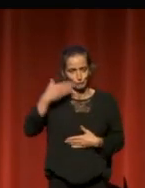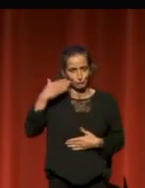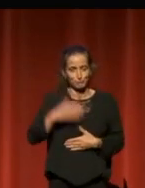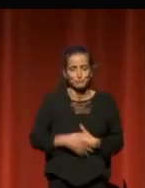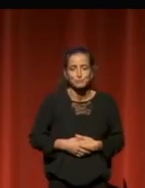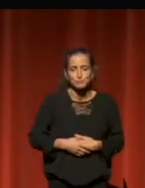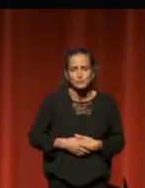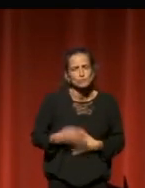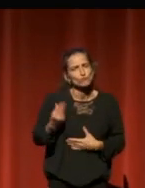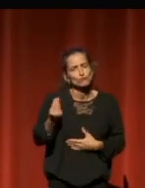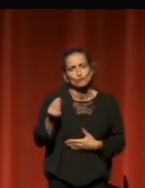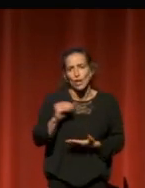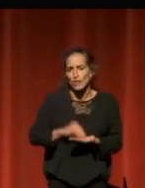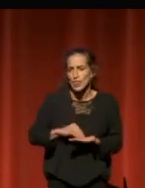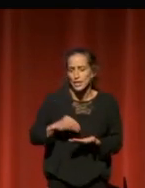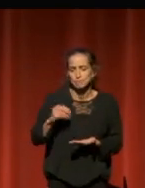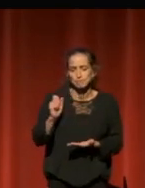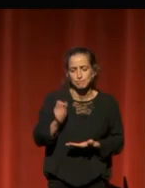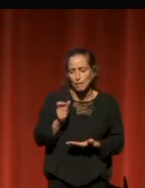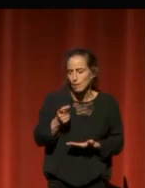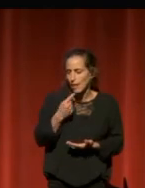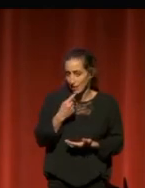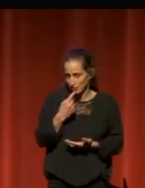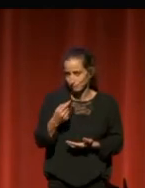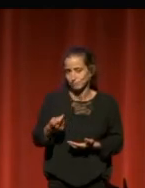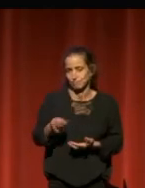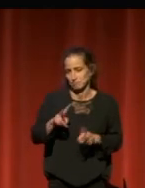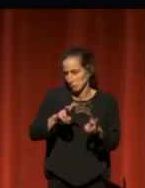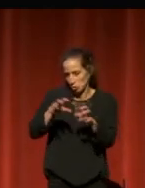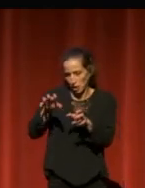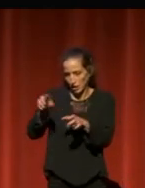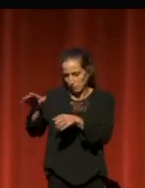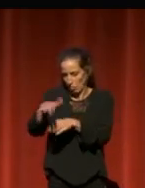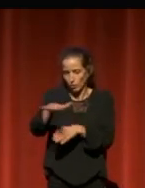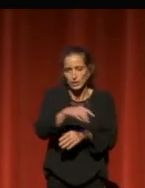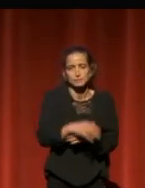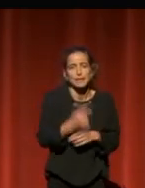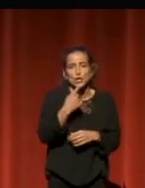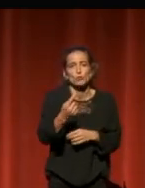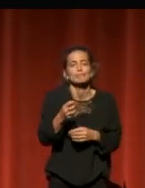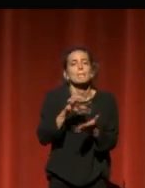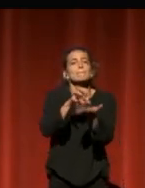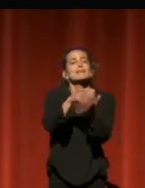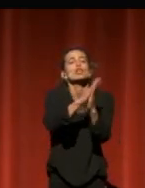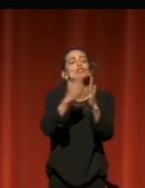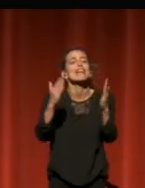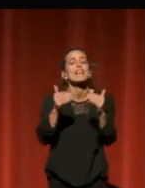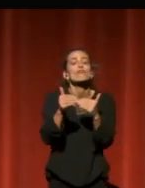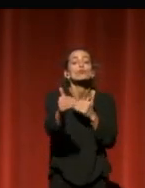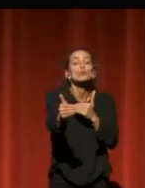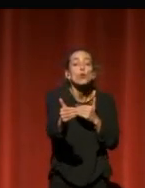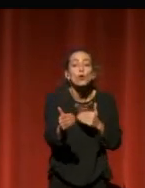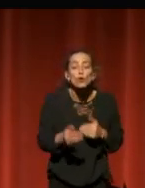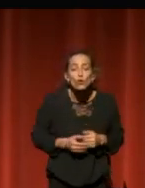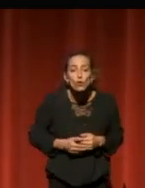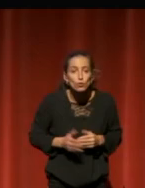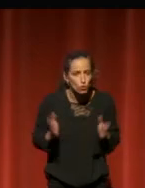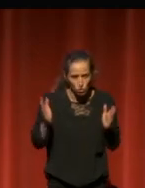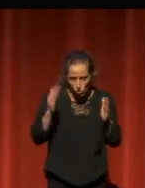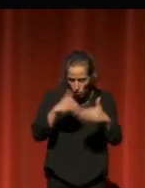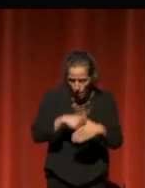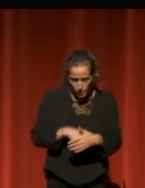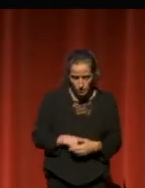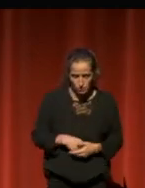la repito a menudo en otros ágoras, en otros lugares. Las bibliotecas del futuro no existen. No estamos inventando la pólvora,